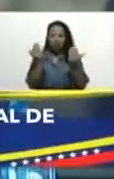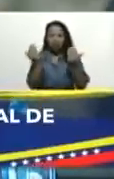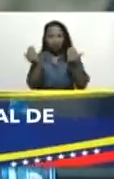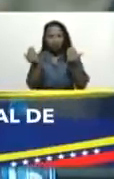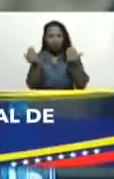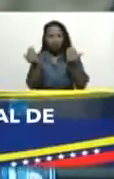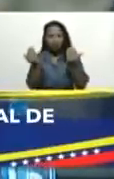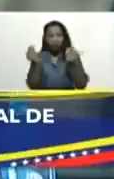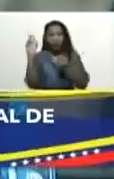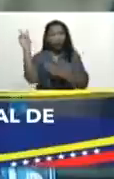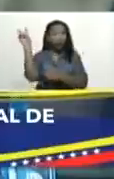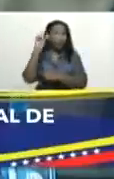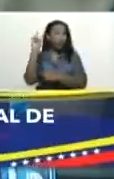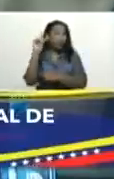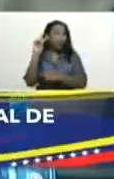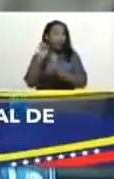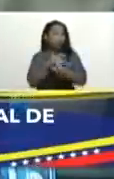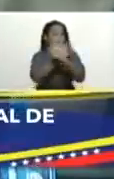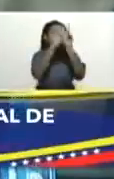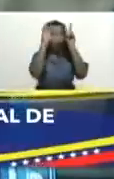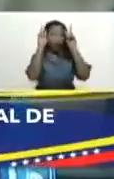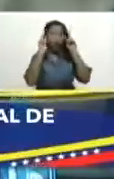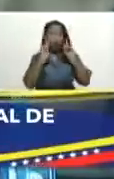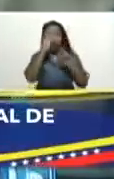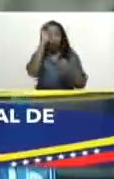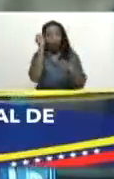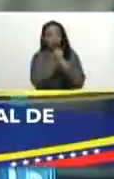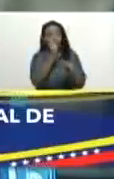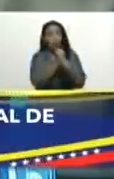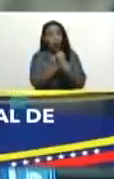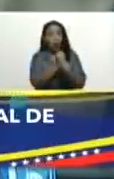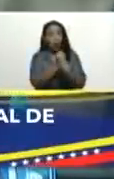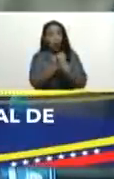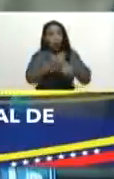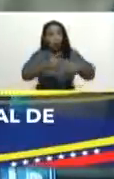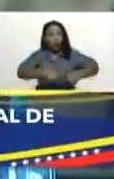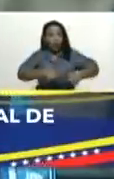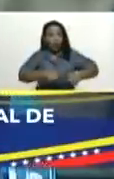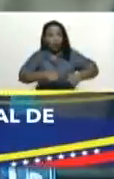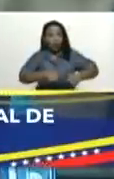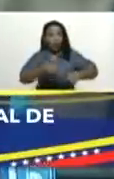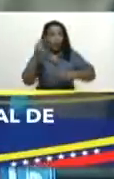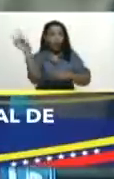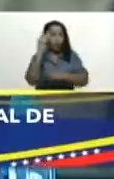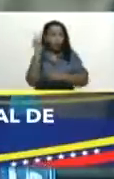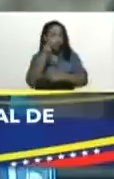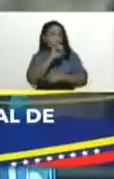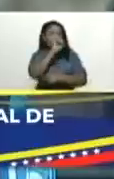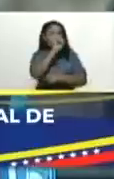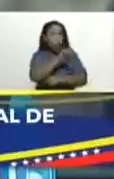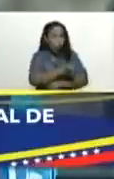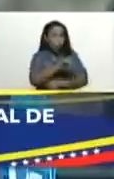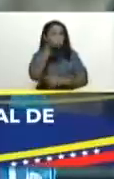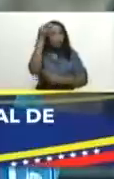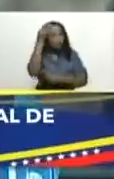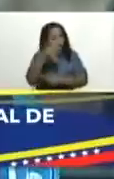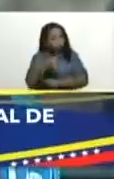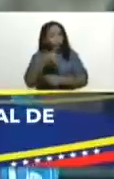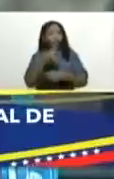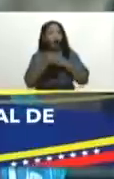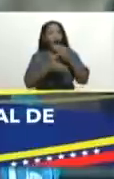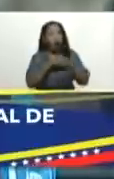entre la Venezuela transparente, de honor, de trabajo, de esfuerzo, la Venezuela que ama, que cree, que